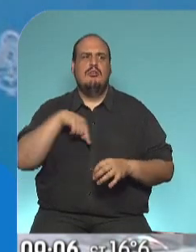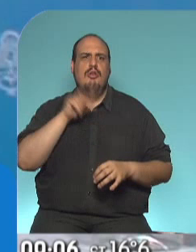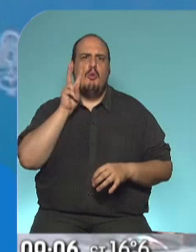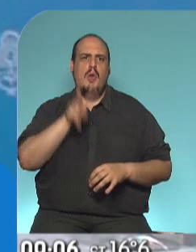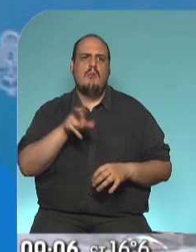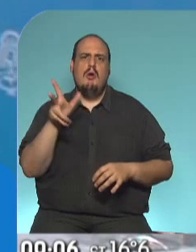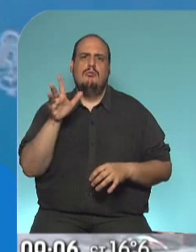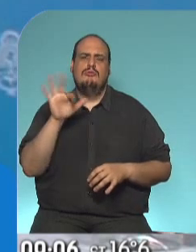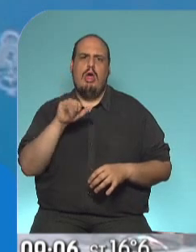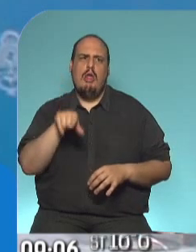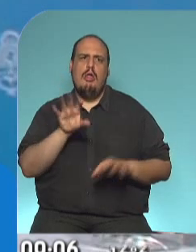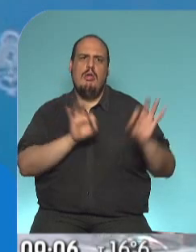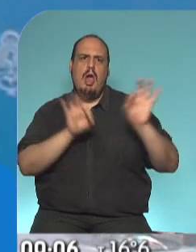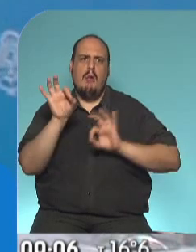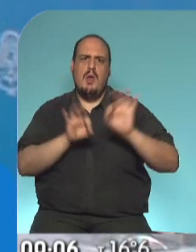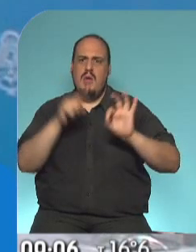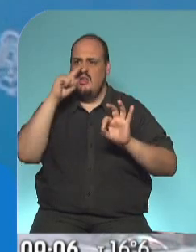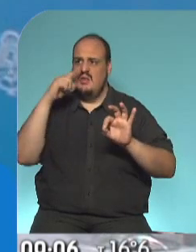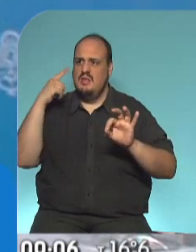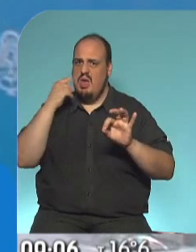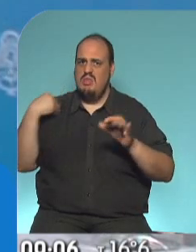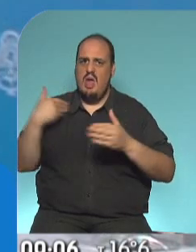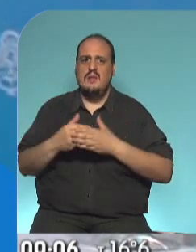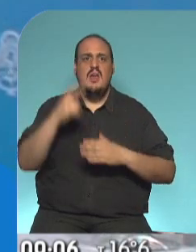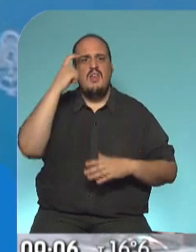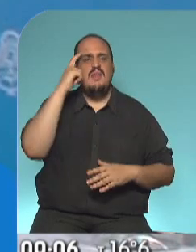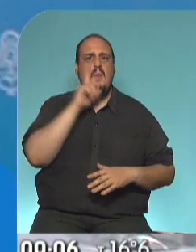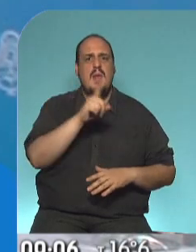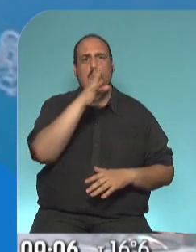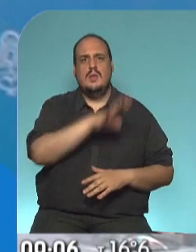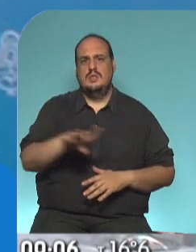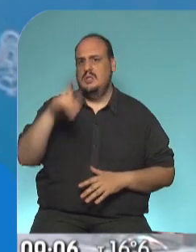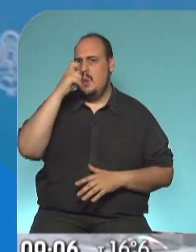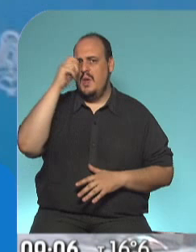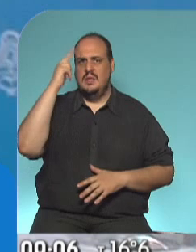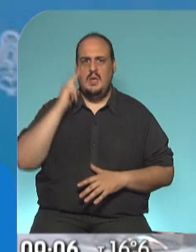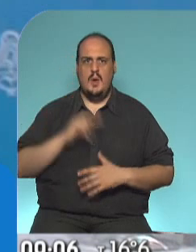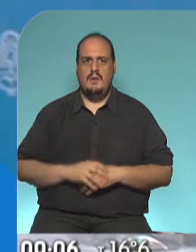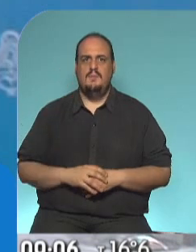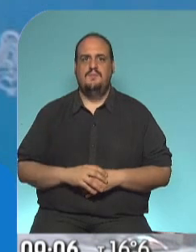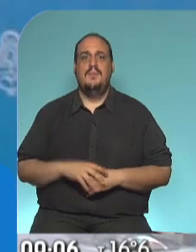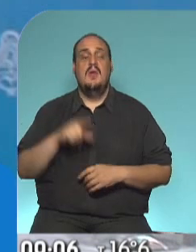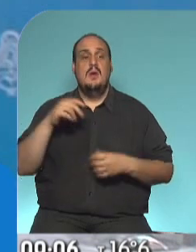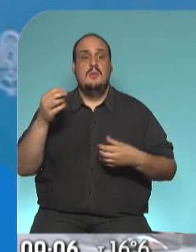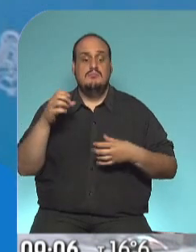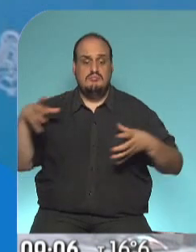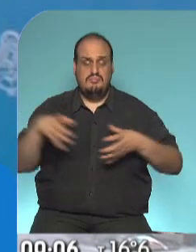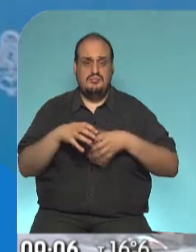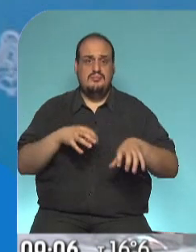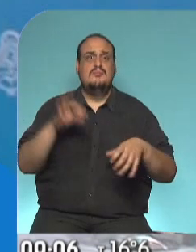diario de casos en los últimos 7 días el número es de 10 mil 429 la tasa de incidencia es de